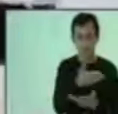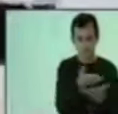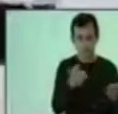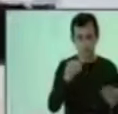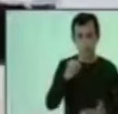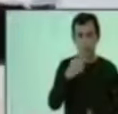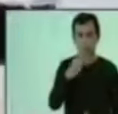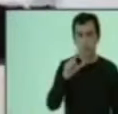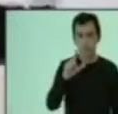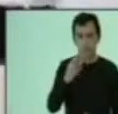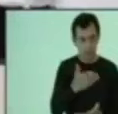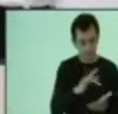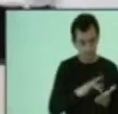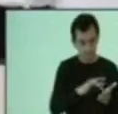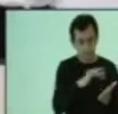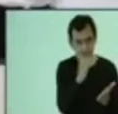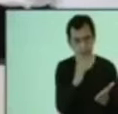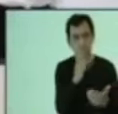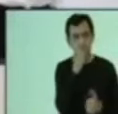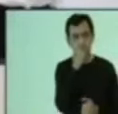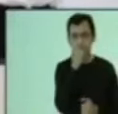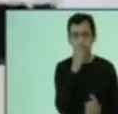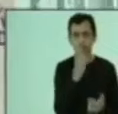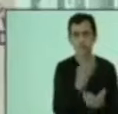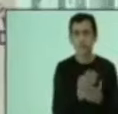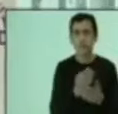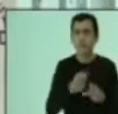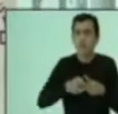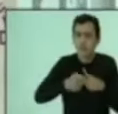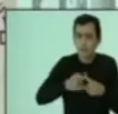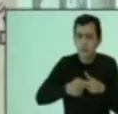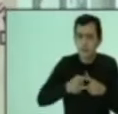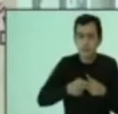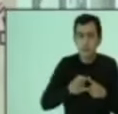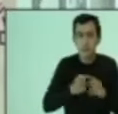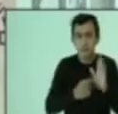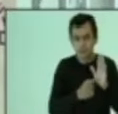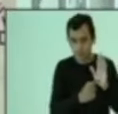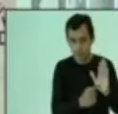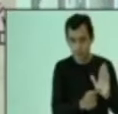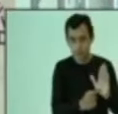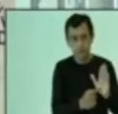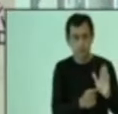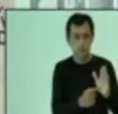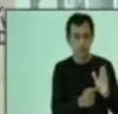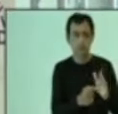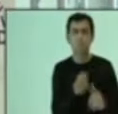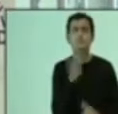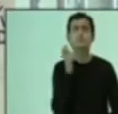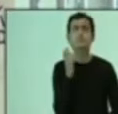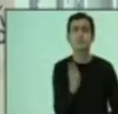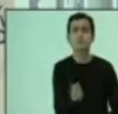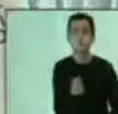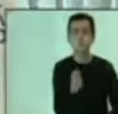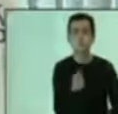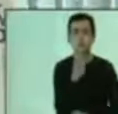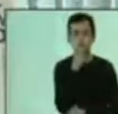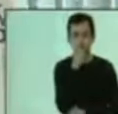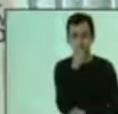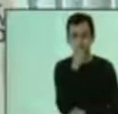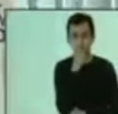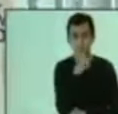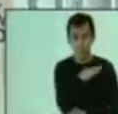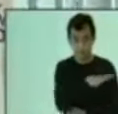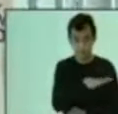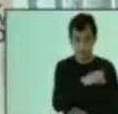gracias. Simplemente para nombrar algunas cifras que tengo aquí en mi mano, y estoy hablando del sector